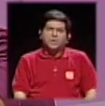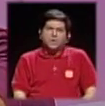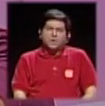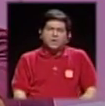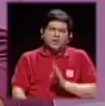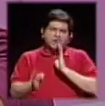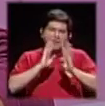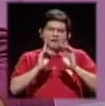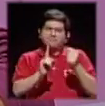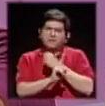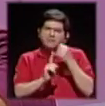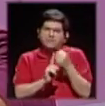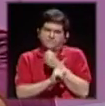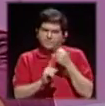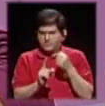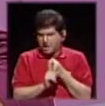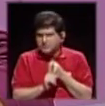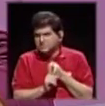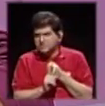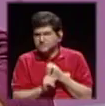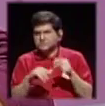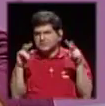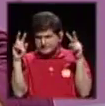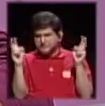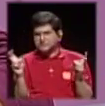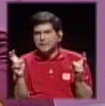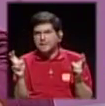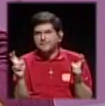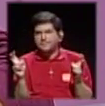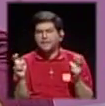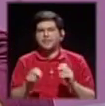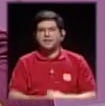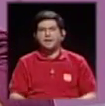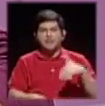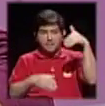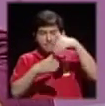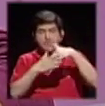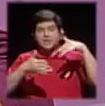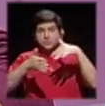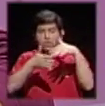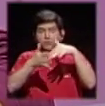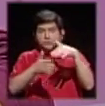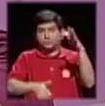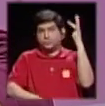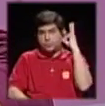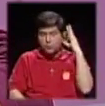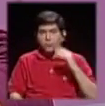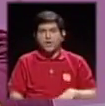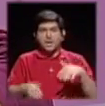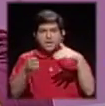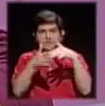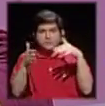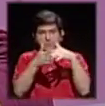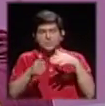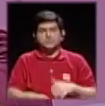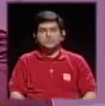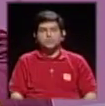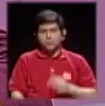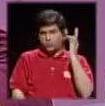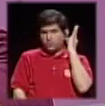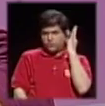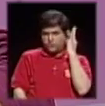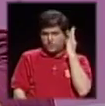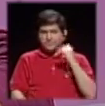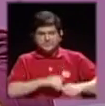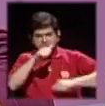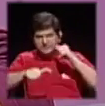sobre violencia es un tema que dentro del campo de los estudios de la mujer, de los estudios feministas,